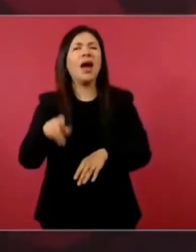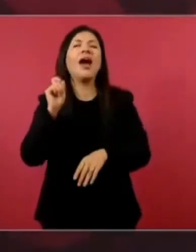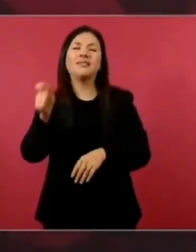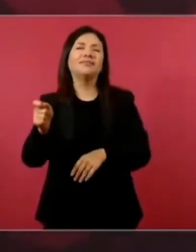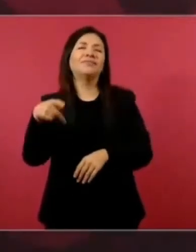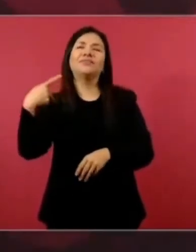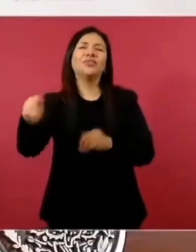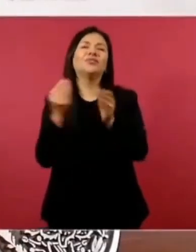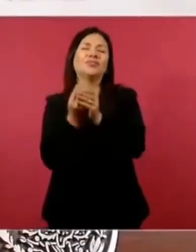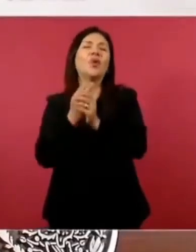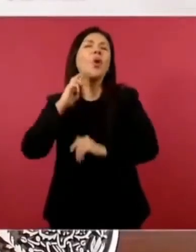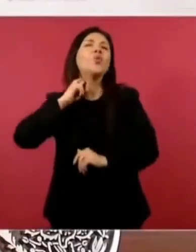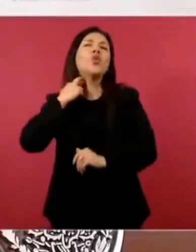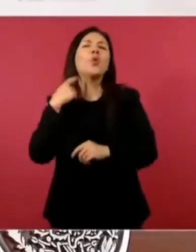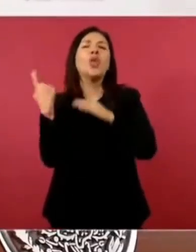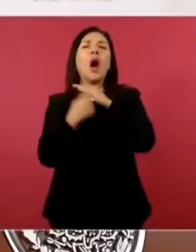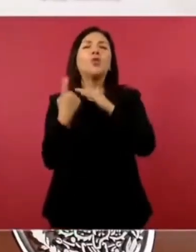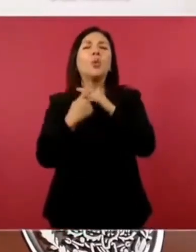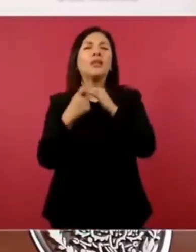automatizados,